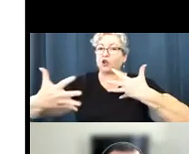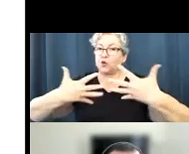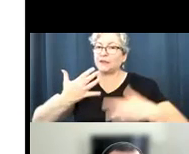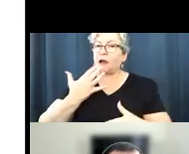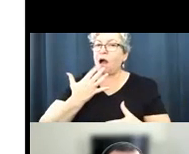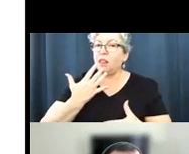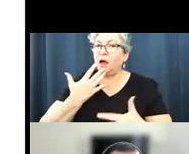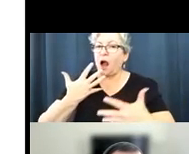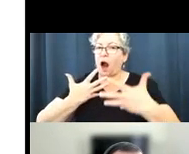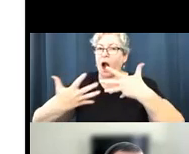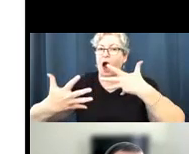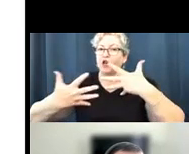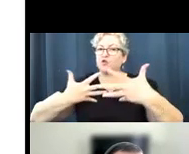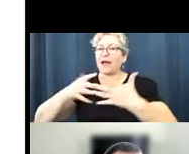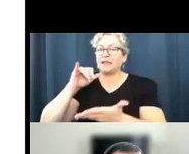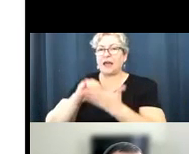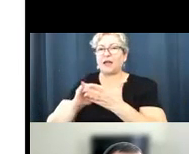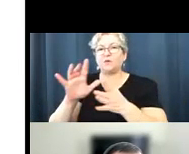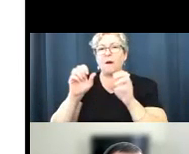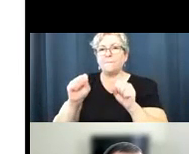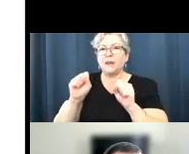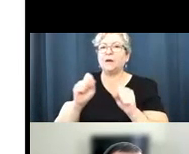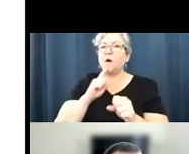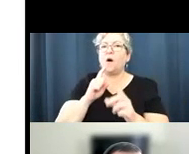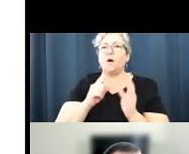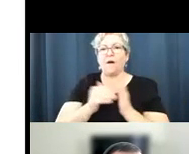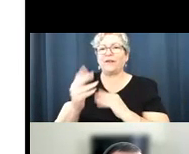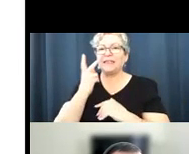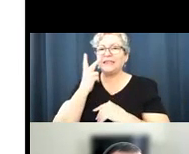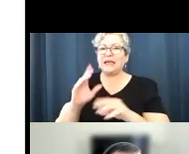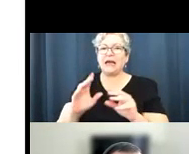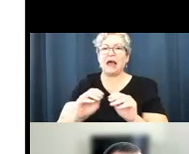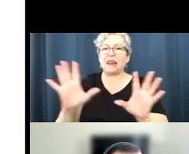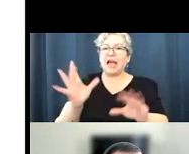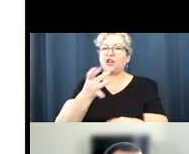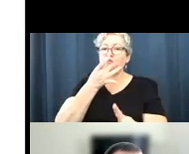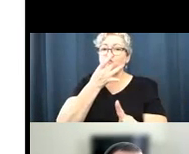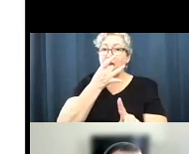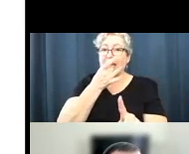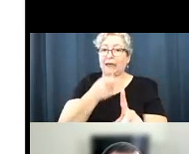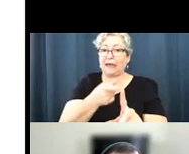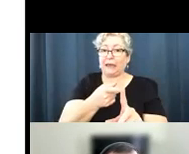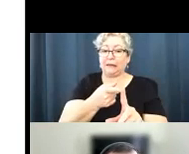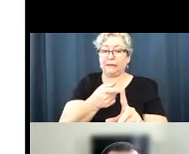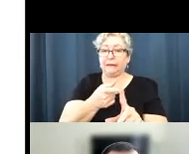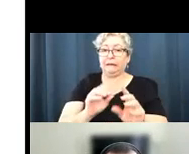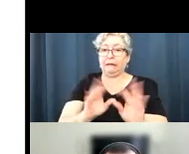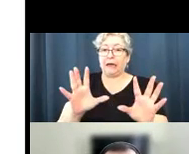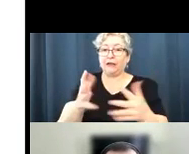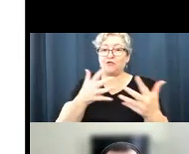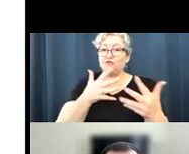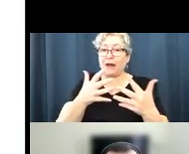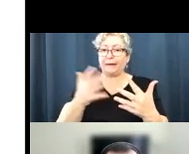saber, es importante usar contraste. Es importante, eso es una de las cosas más importantes. A veces uno ve ¿verdad? Algo